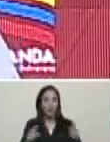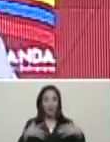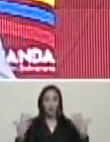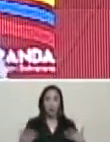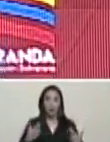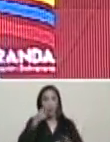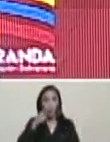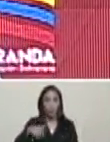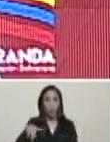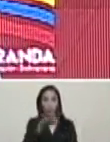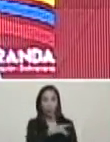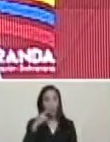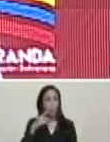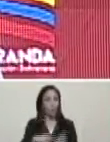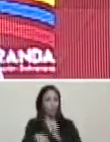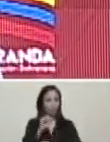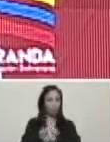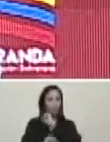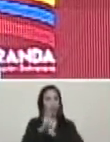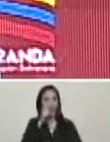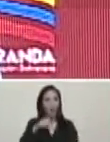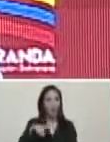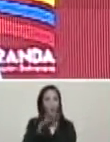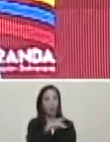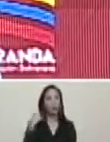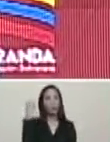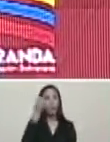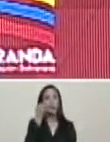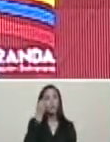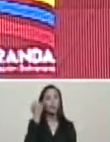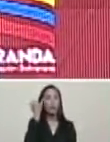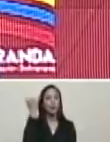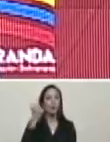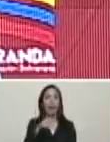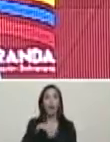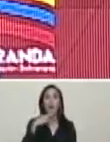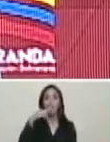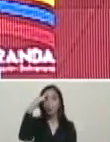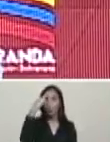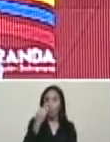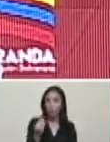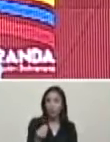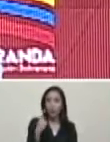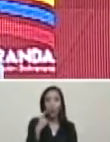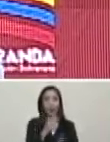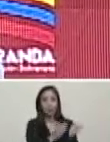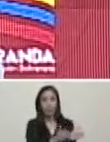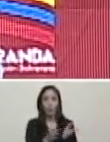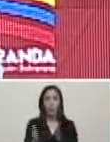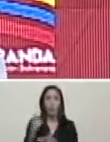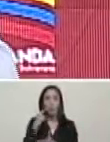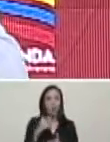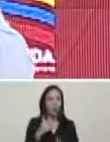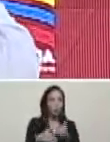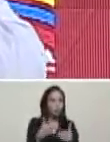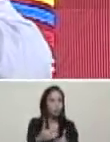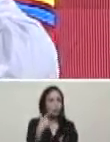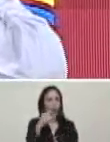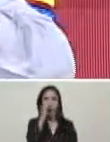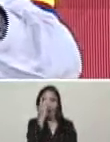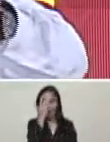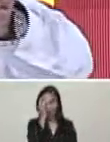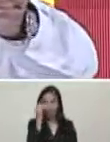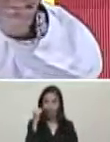pueblo, por defender al pueblo, me pareció fabuloso que Los Teques haya organizado un adelanto de